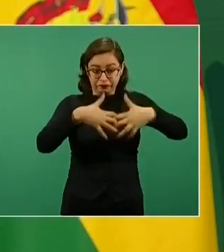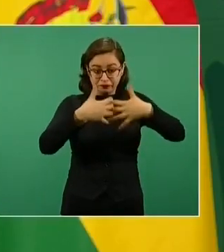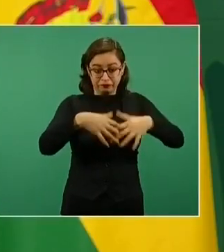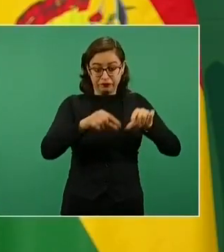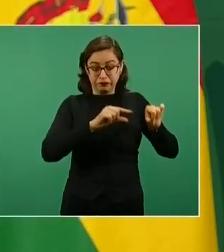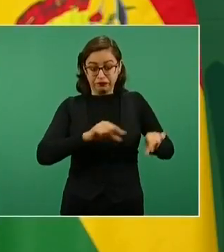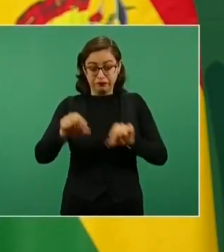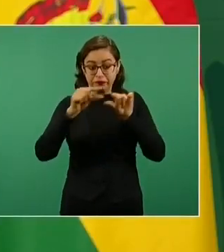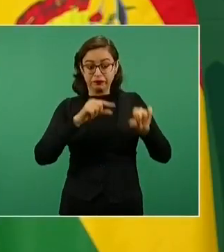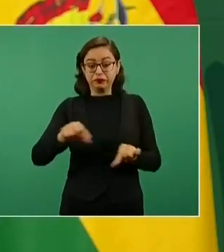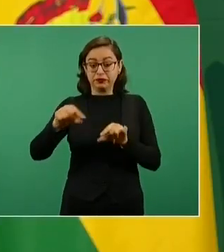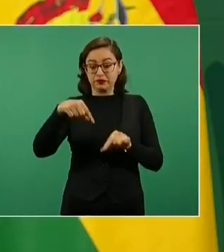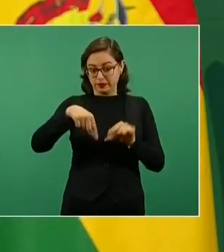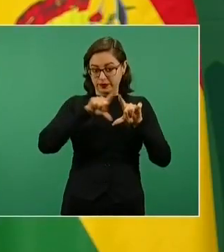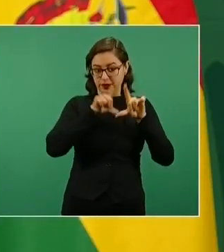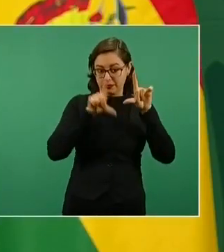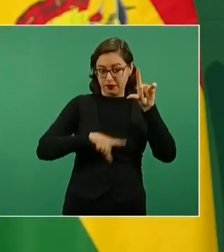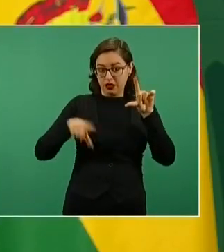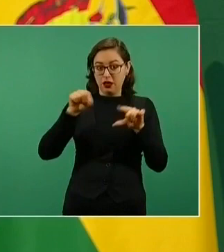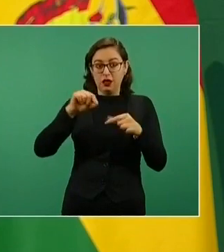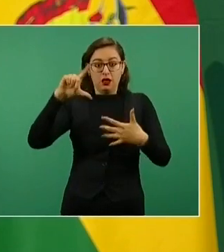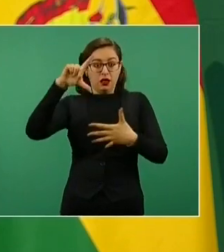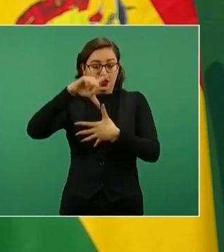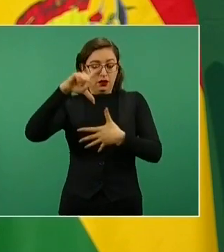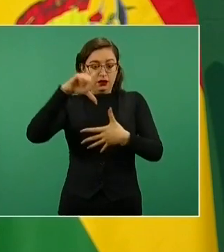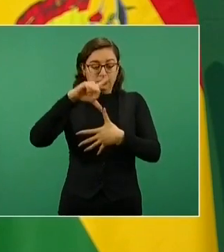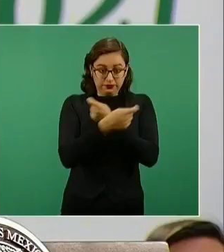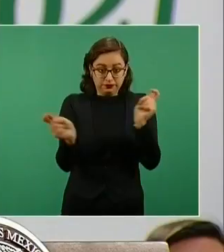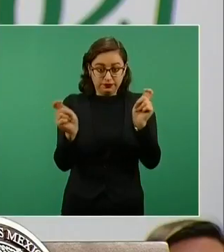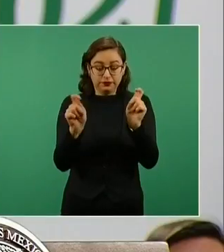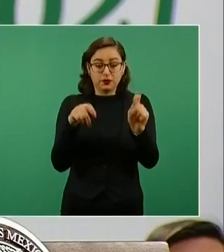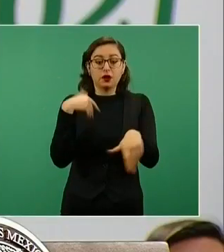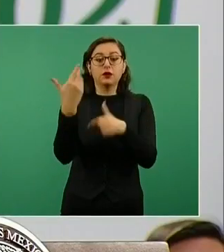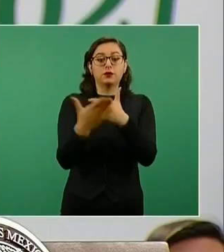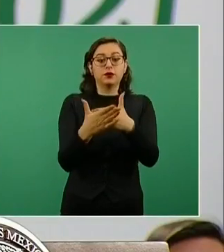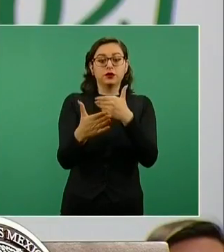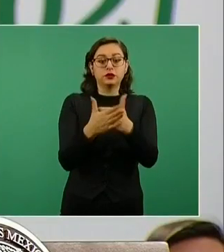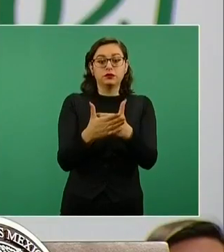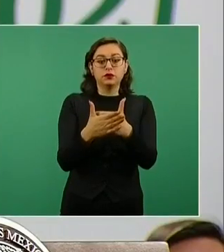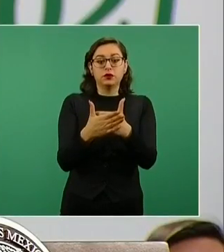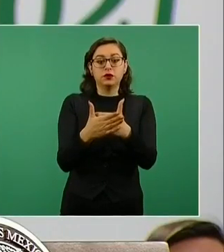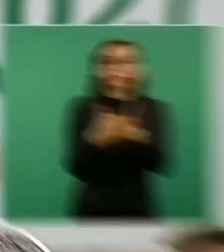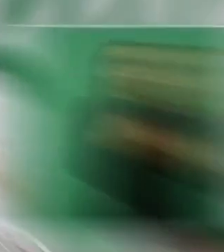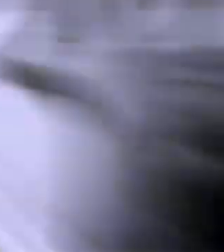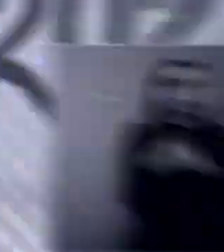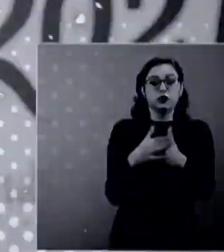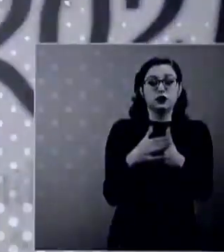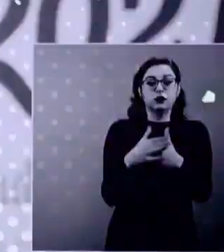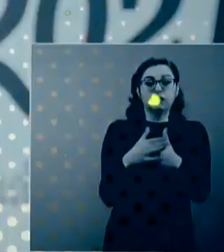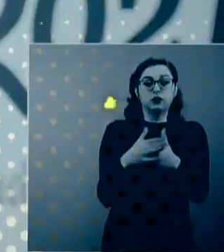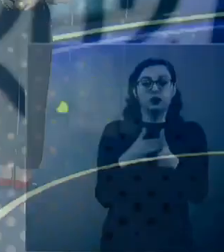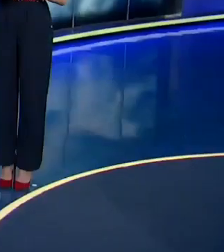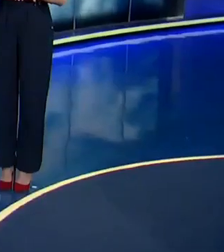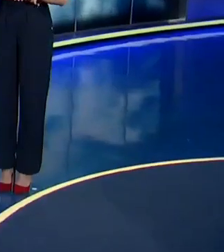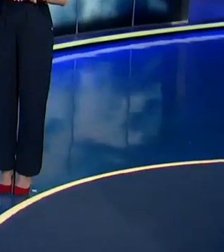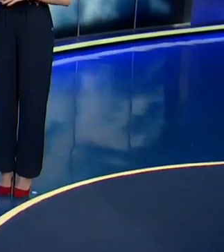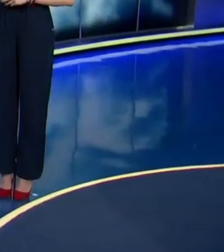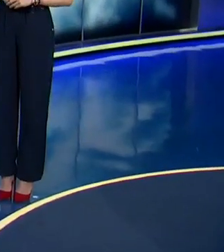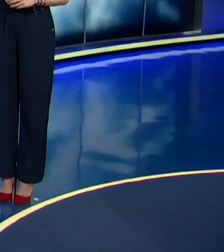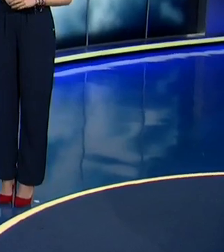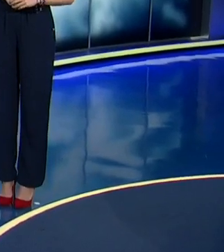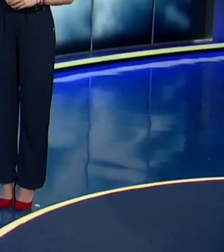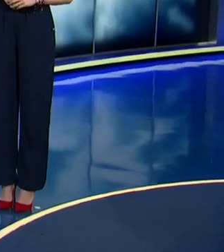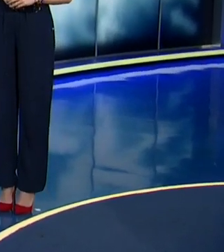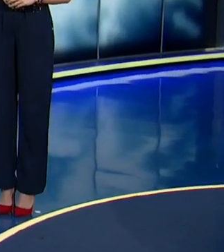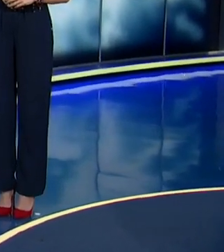todos los países que tienen contratos o pedidos a partir de la tercera semana de abril. Por su parte, el